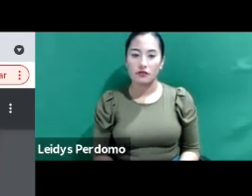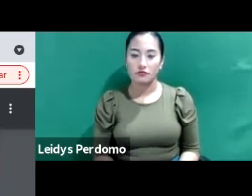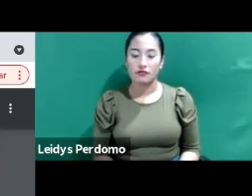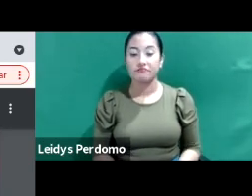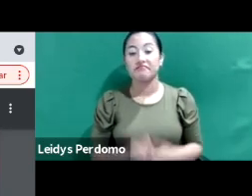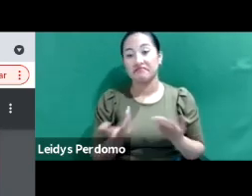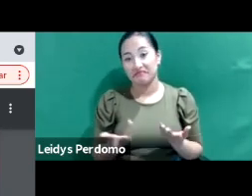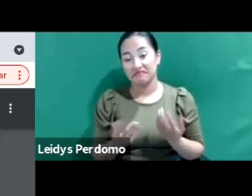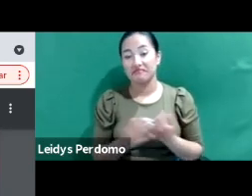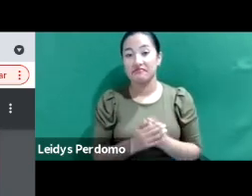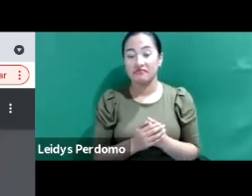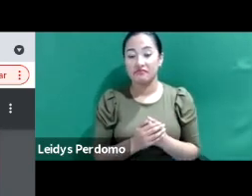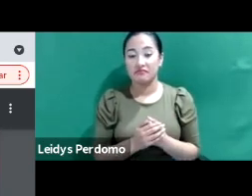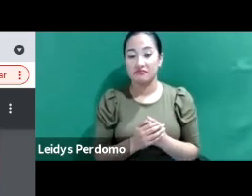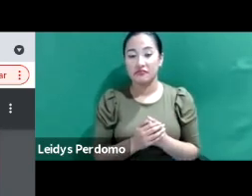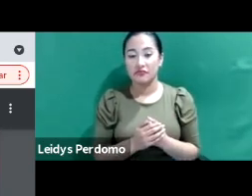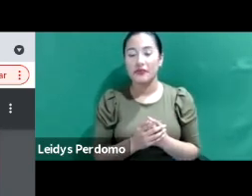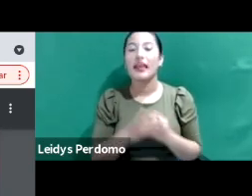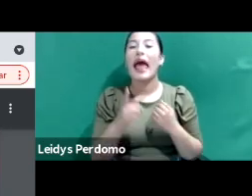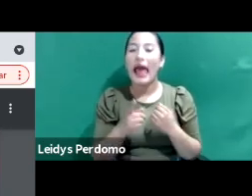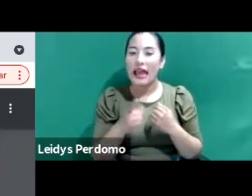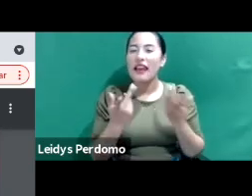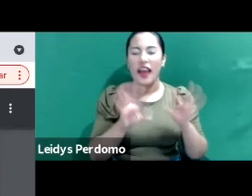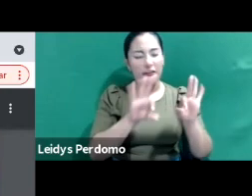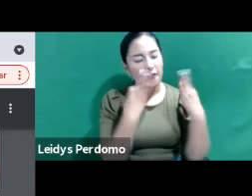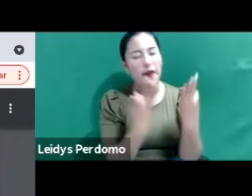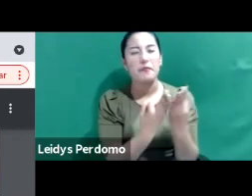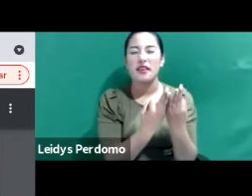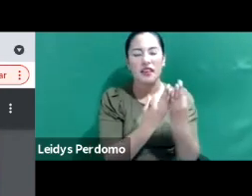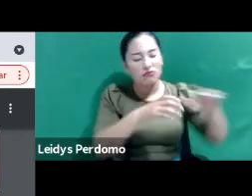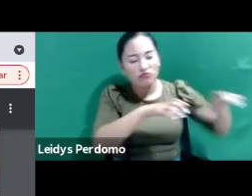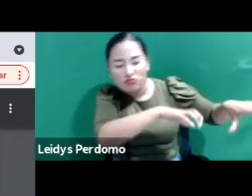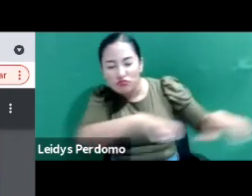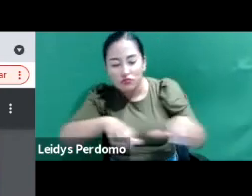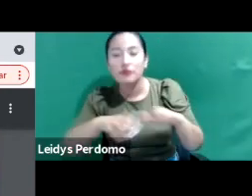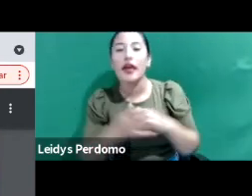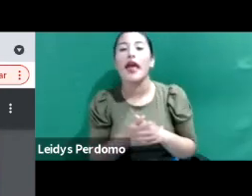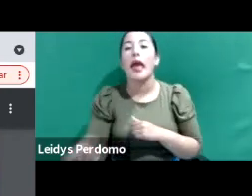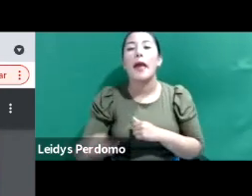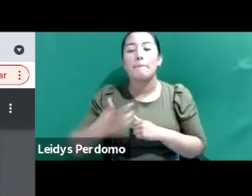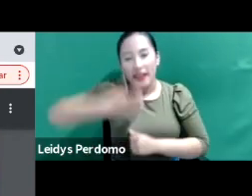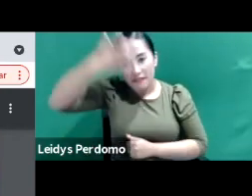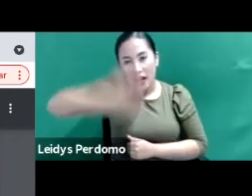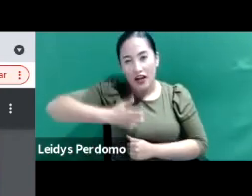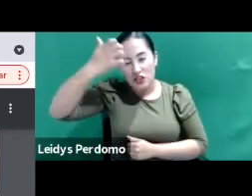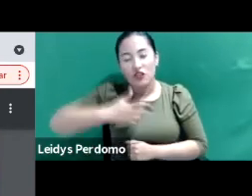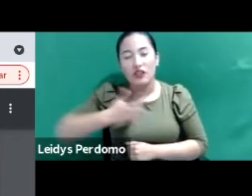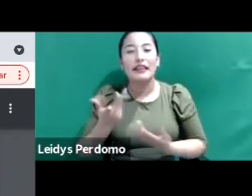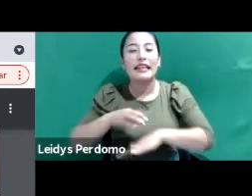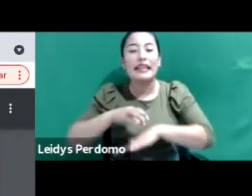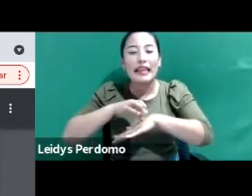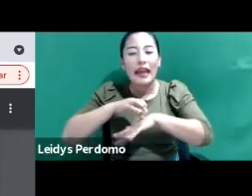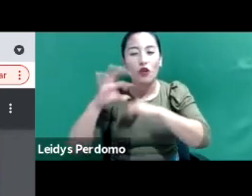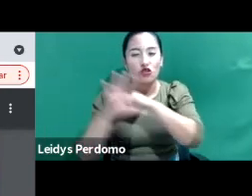Revisar la dinámica de familia. Valoración por neuropsicología, muy bien. Ya nos vamos un poco a intervención, seguimiento de